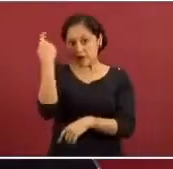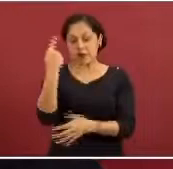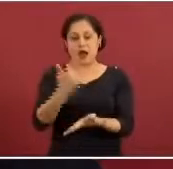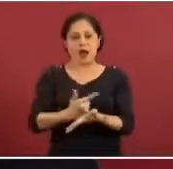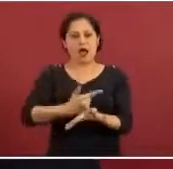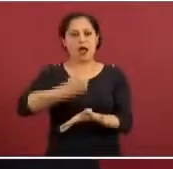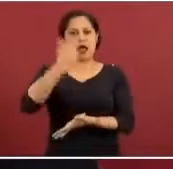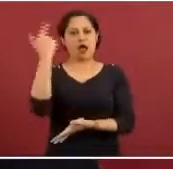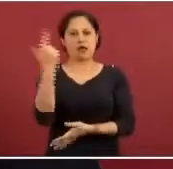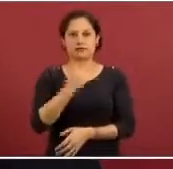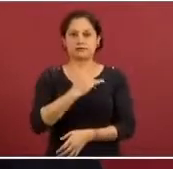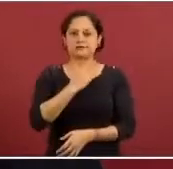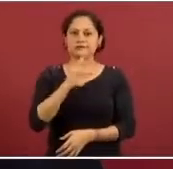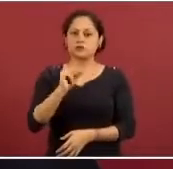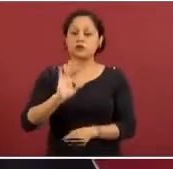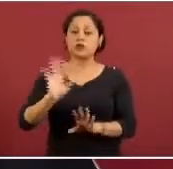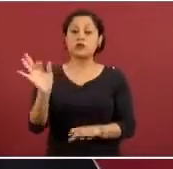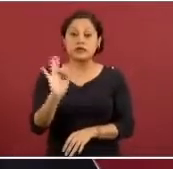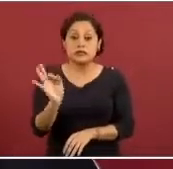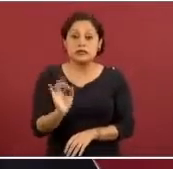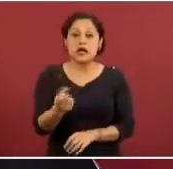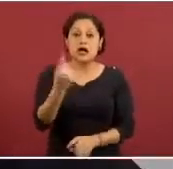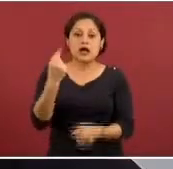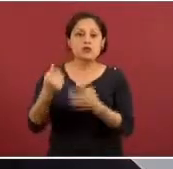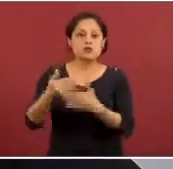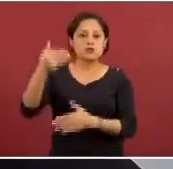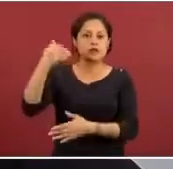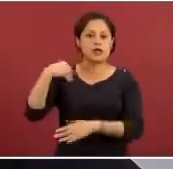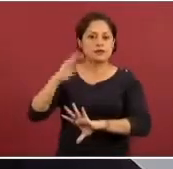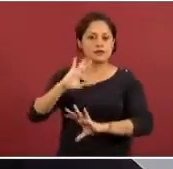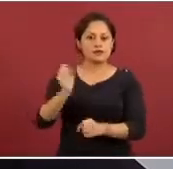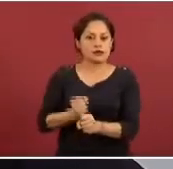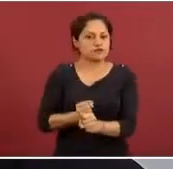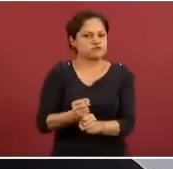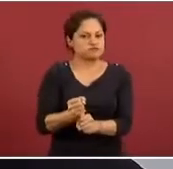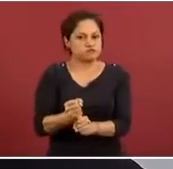había violencia preexistente y bueno, realmente que todos